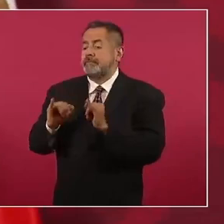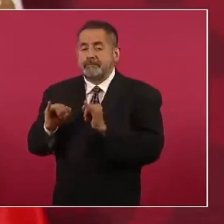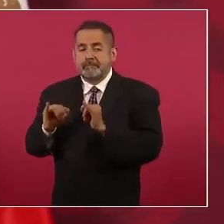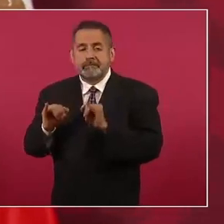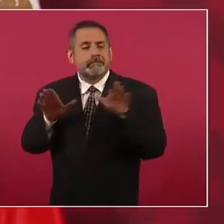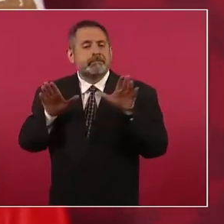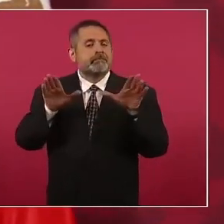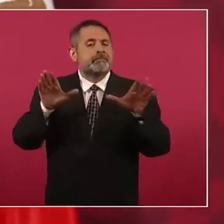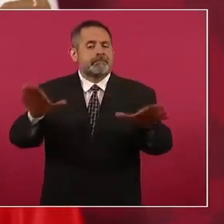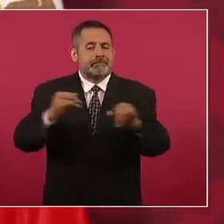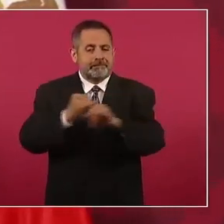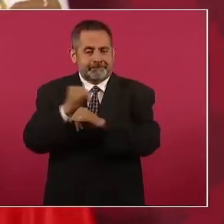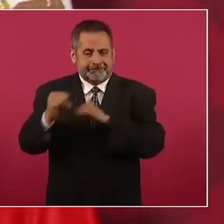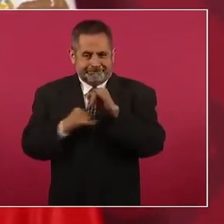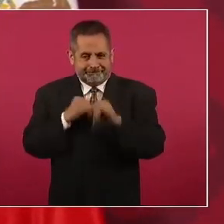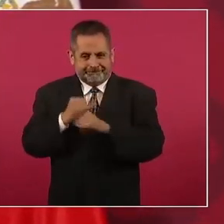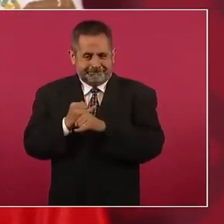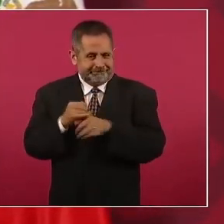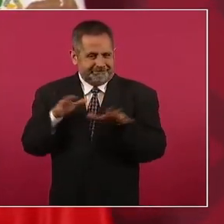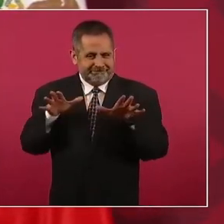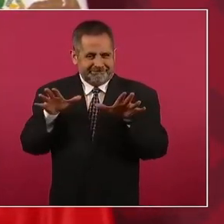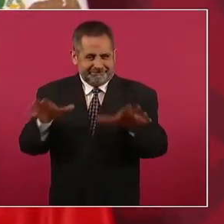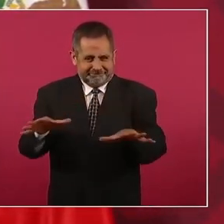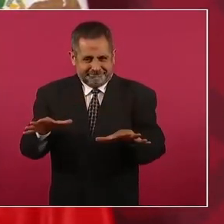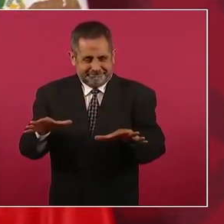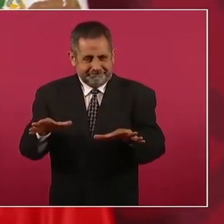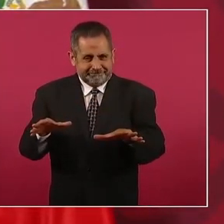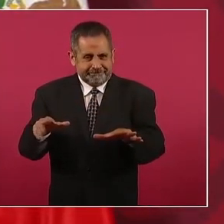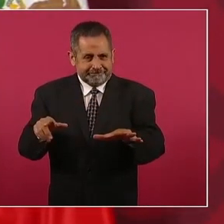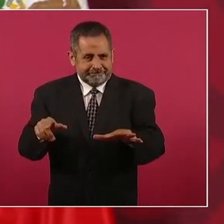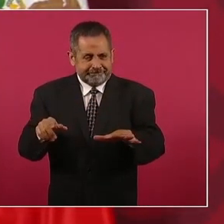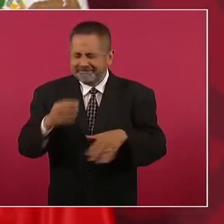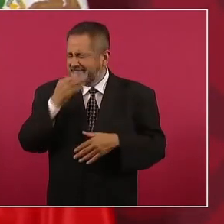el aeropuerto Felipe Ángeles,